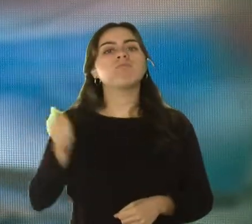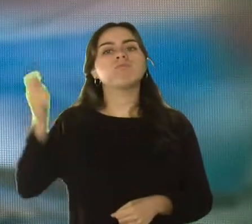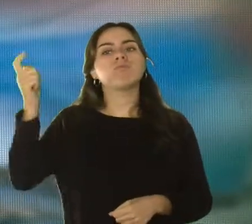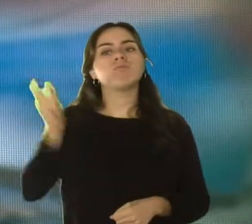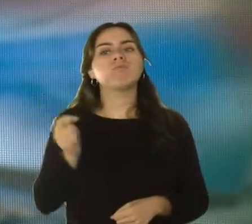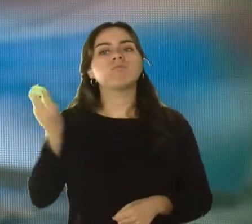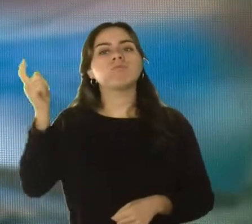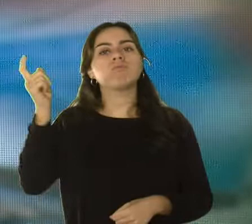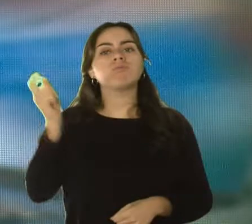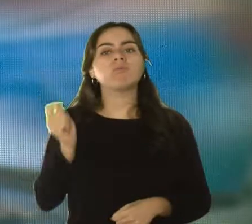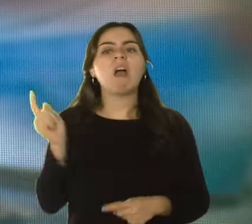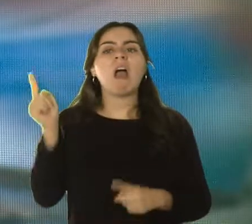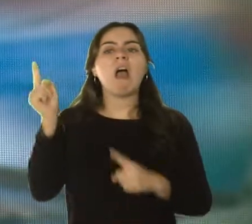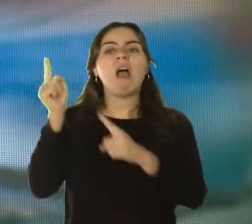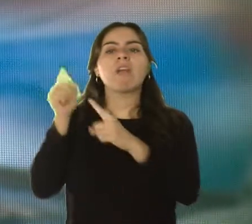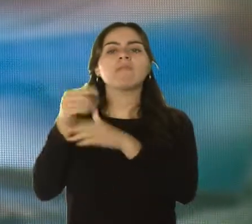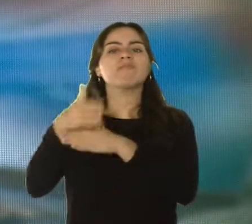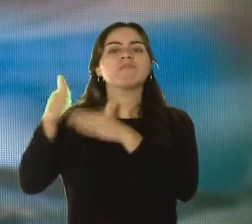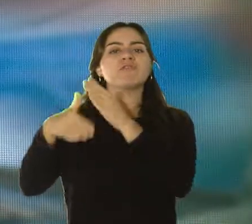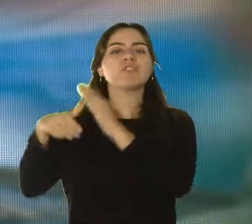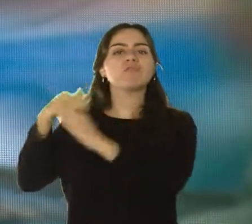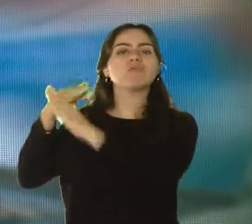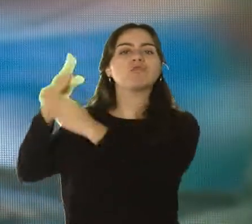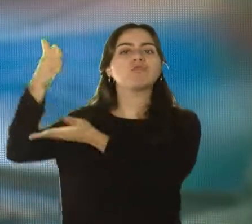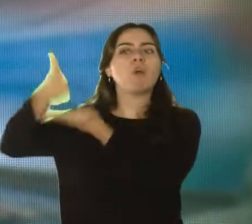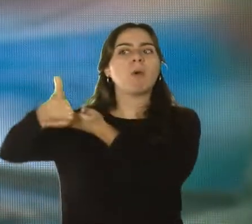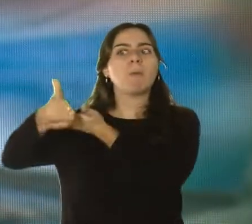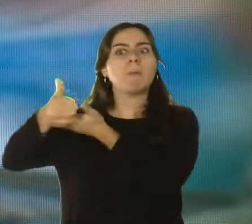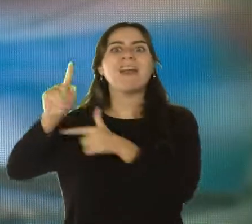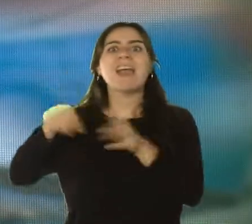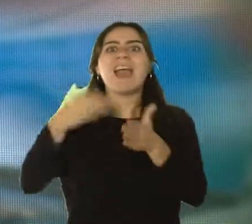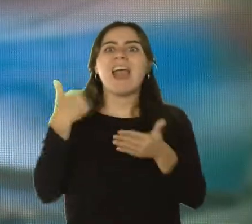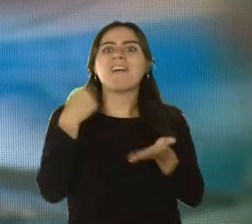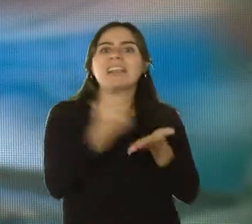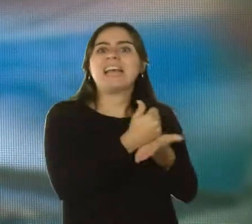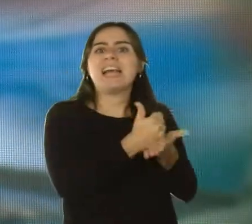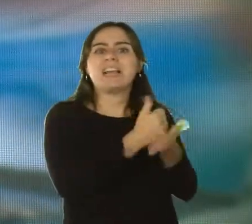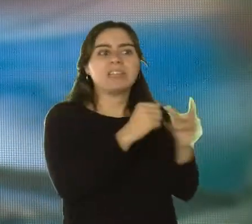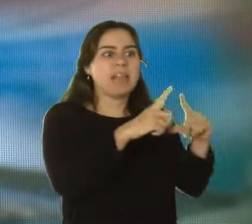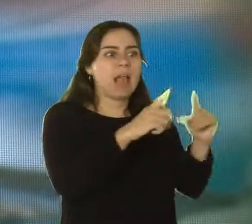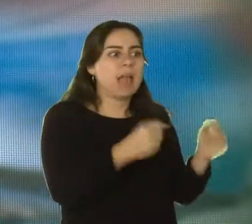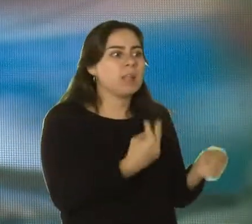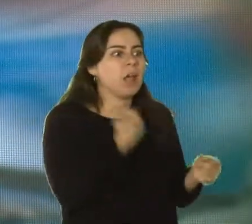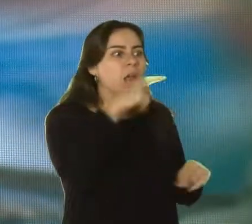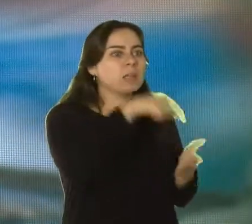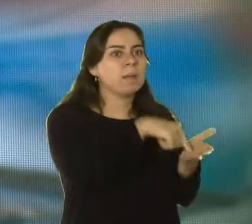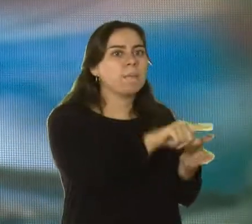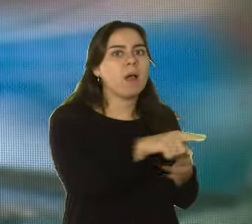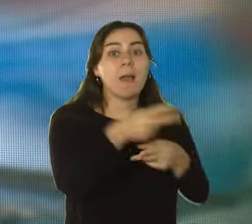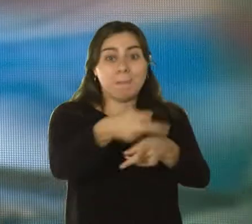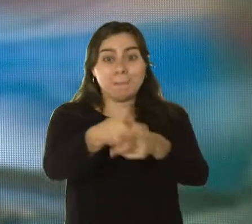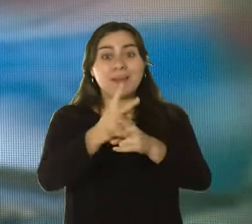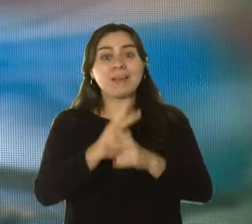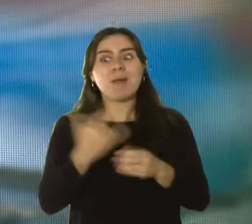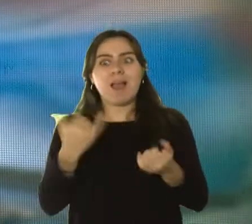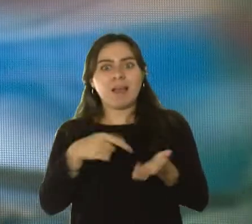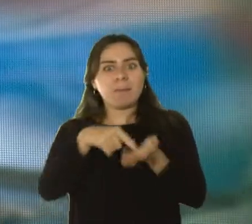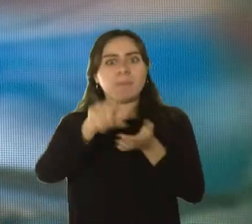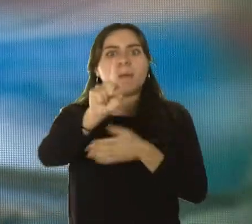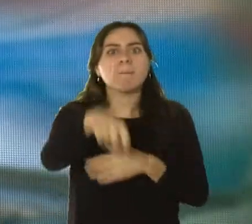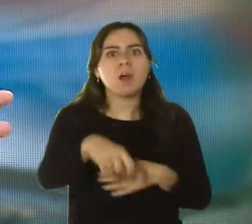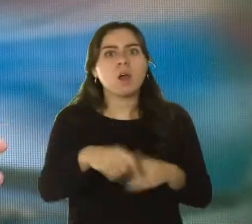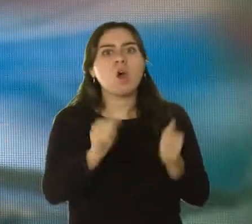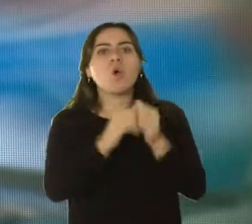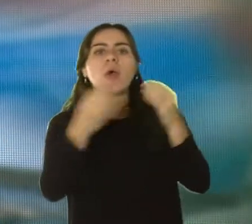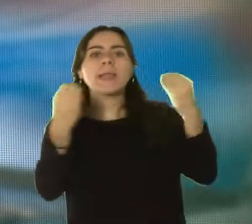estar disponibles para ellos. ¿Qué van a hacer con todas esas tarjetas de créditos que tenían? ¿Qué van a hacer con esos préstamos que tenían con las